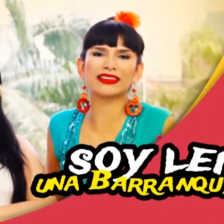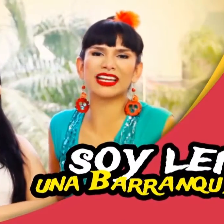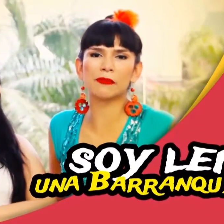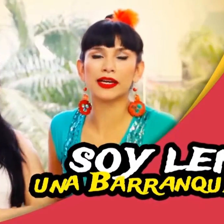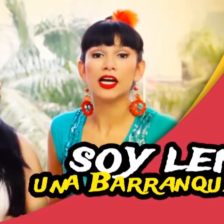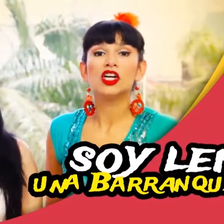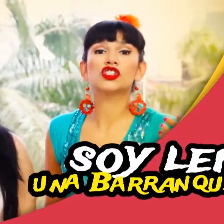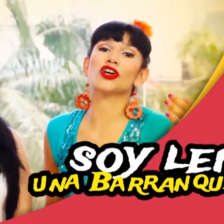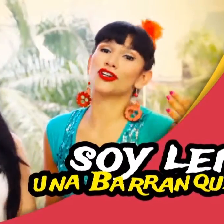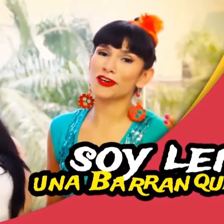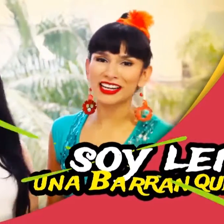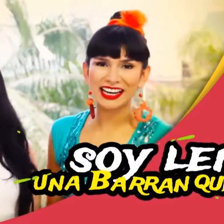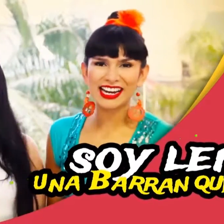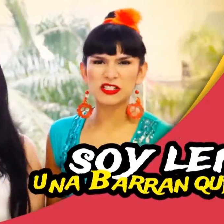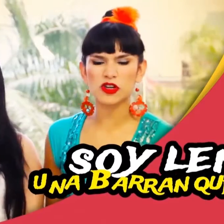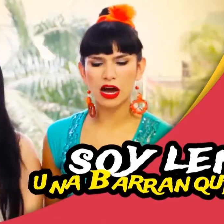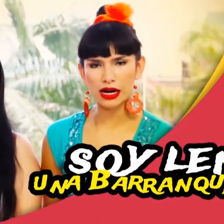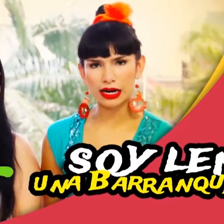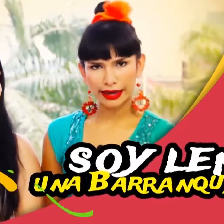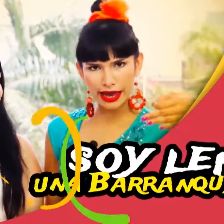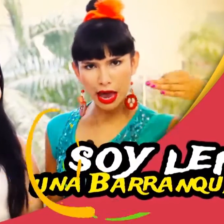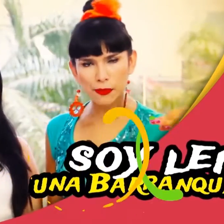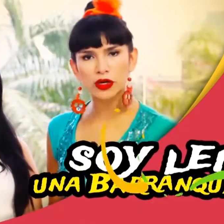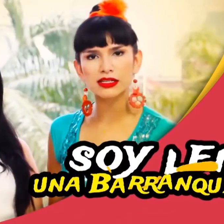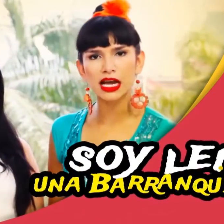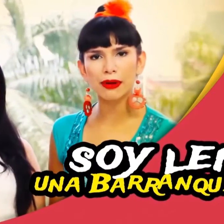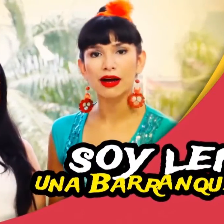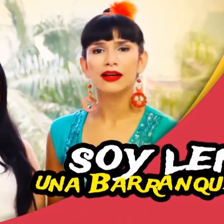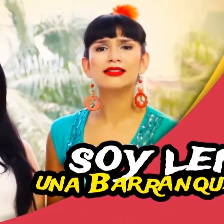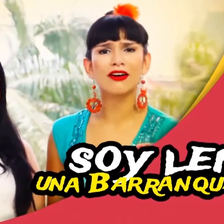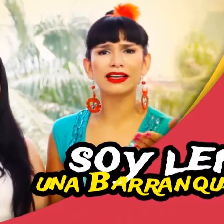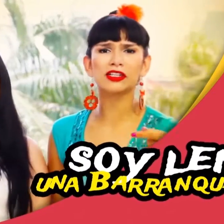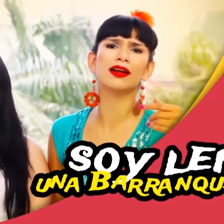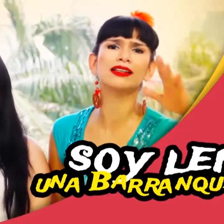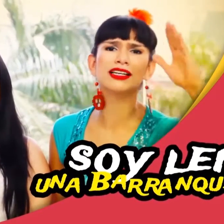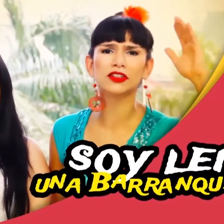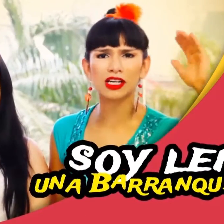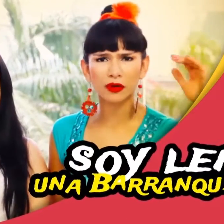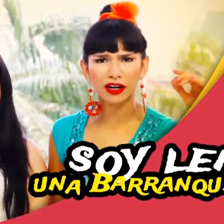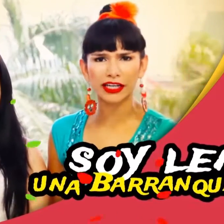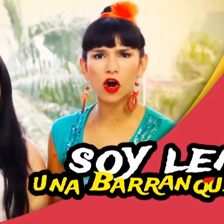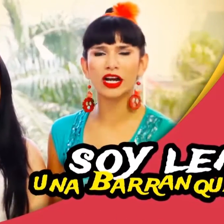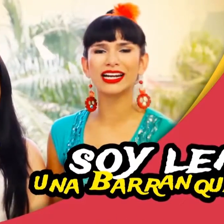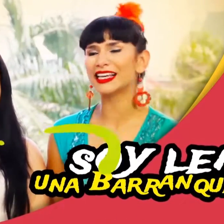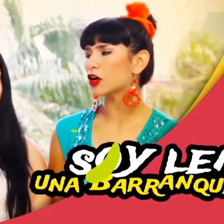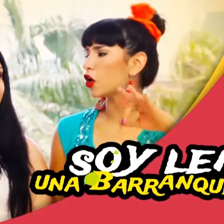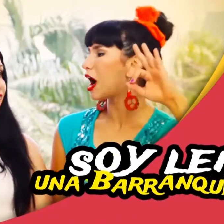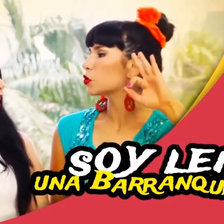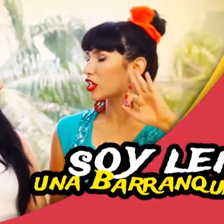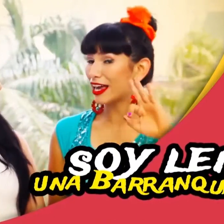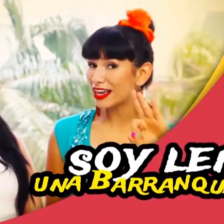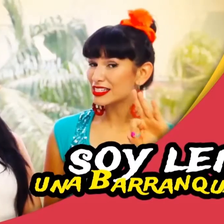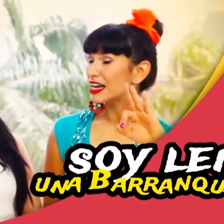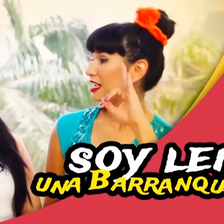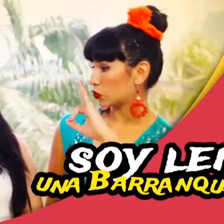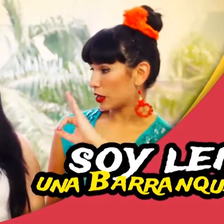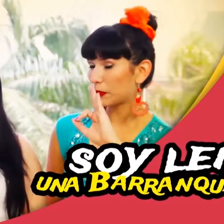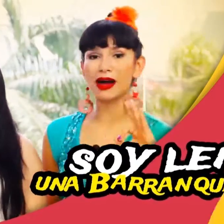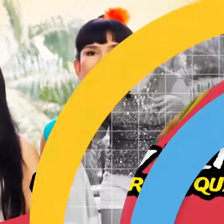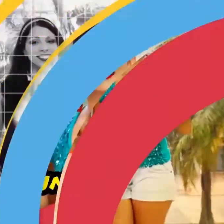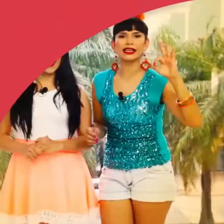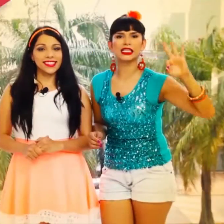para eso me tiene a mí. Yo soy Lena y soy una barranqueña de pura cepa. ¿Y sabes qué? Yo me lancé todas por el río y les tengo a ustedes